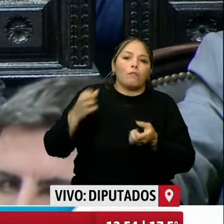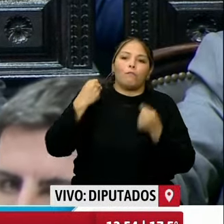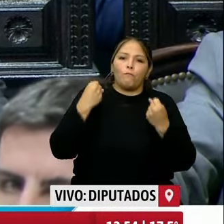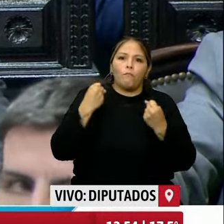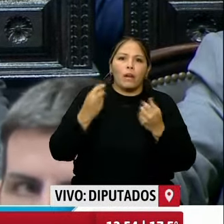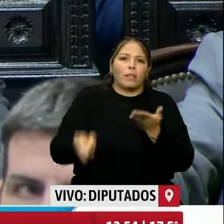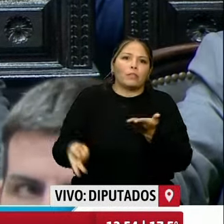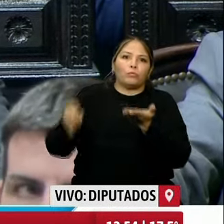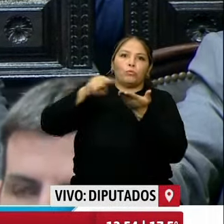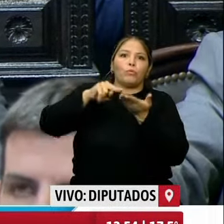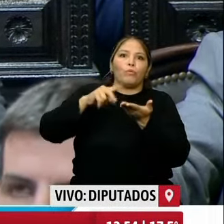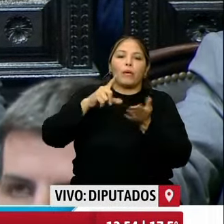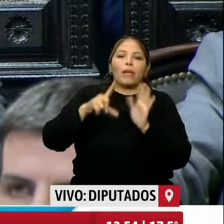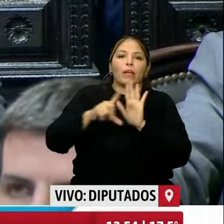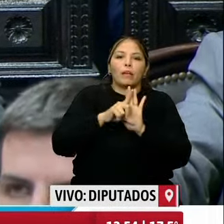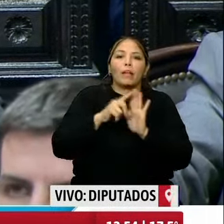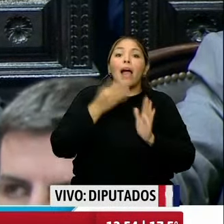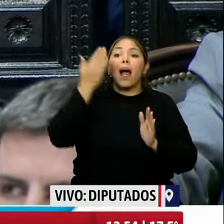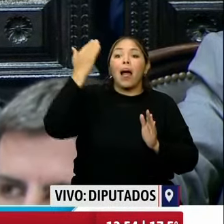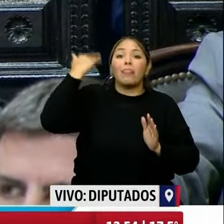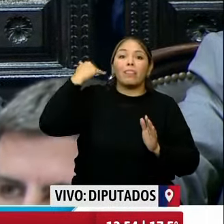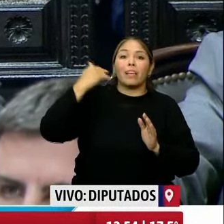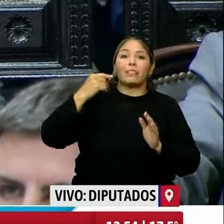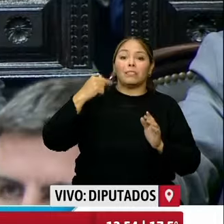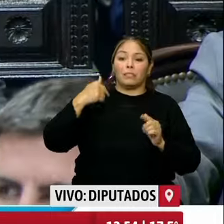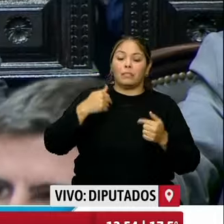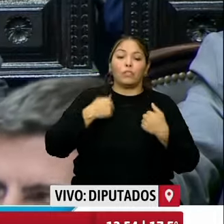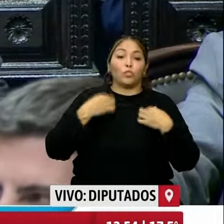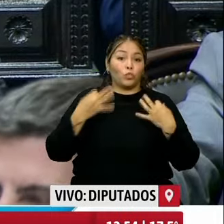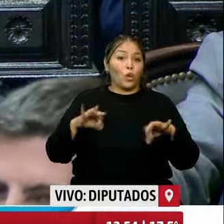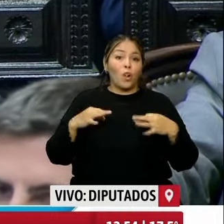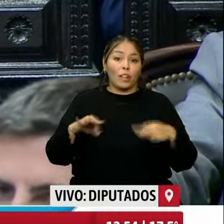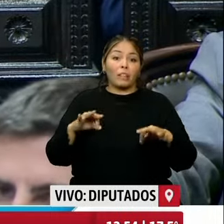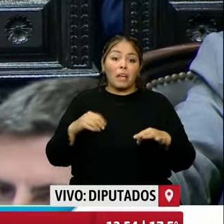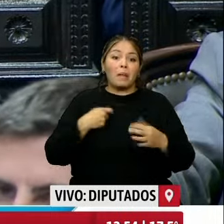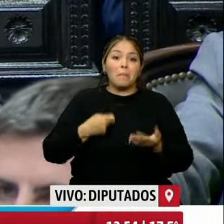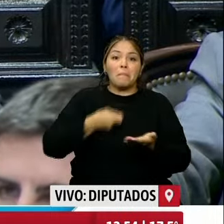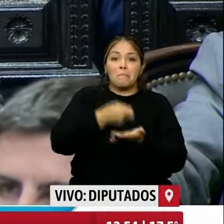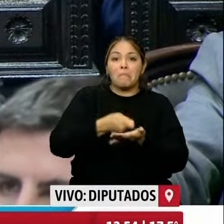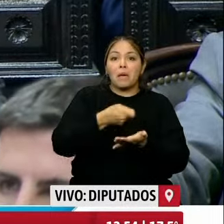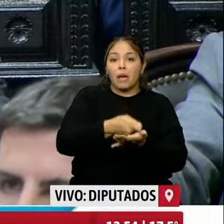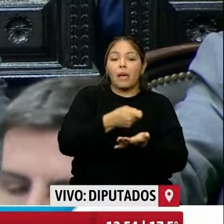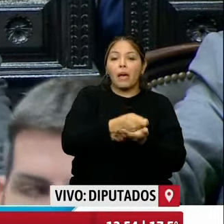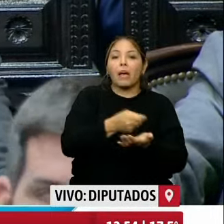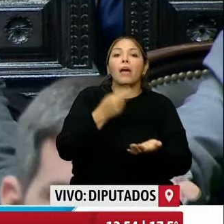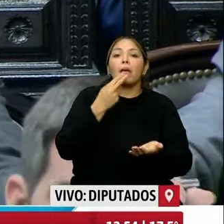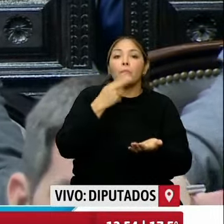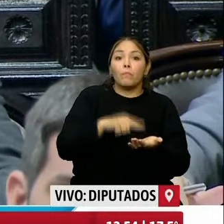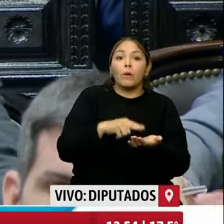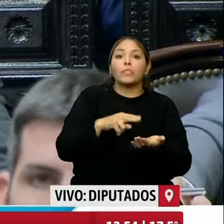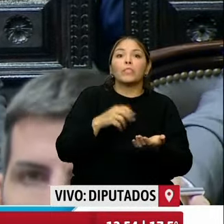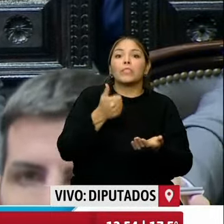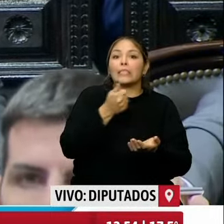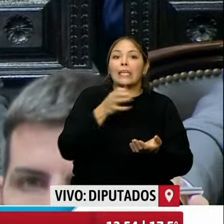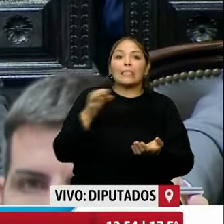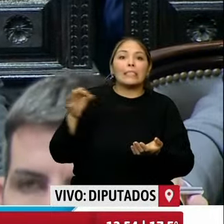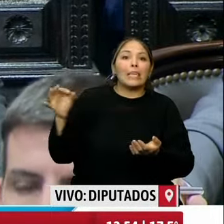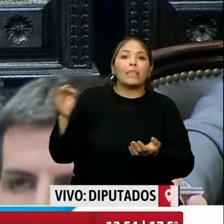imponible antes un soltero comenzaba a pagar las ganancias a partir de un salario bruto mensual de